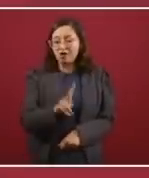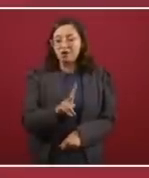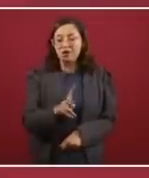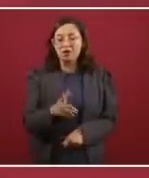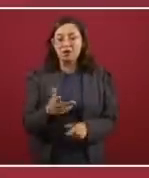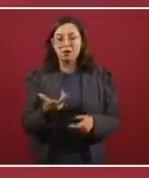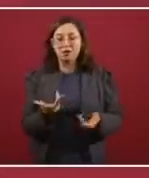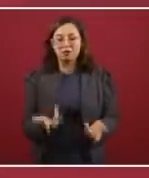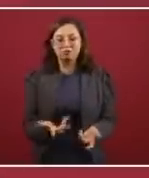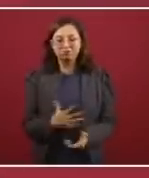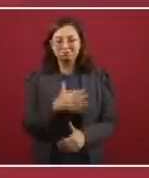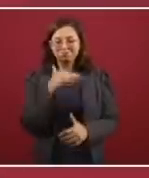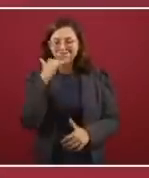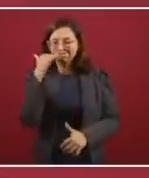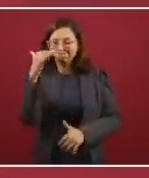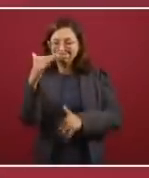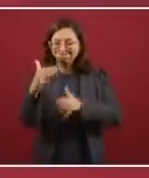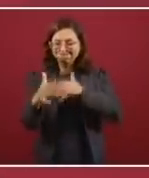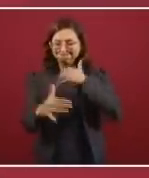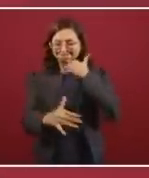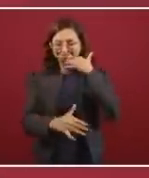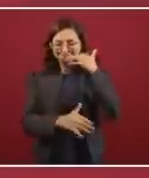los corruptos,